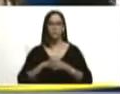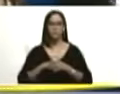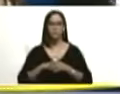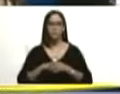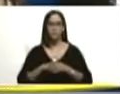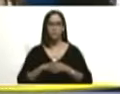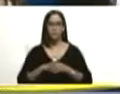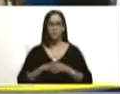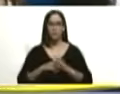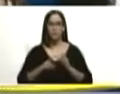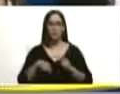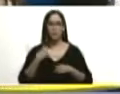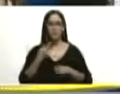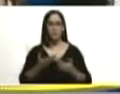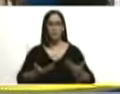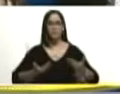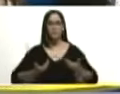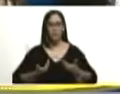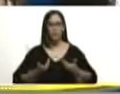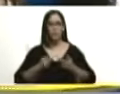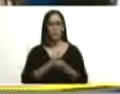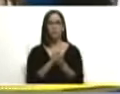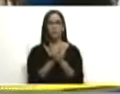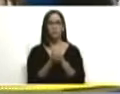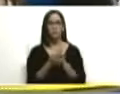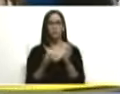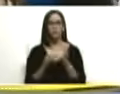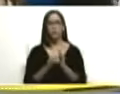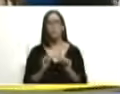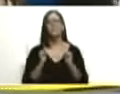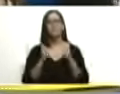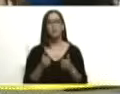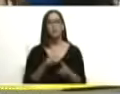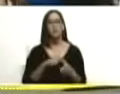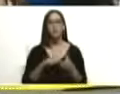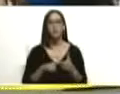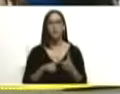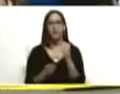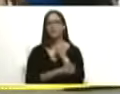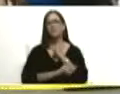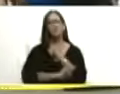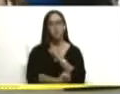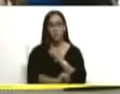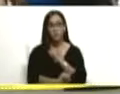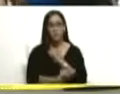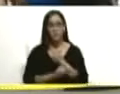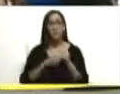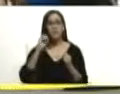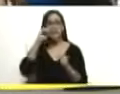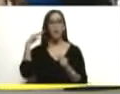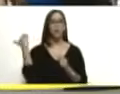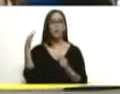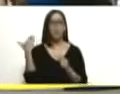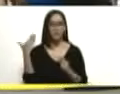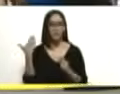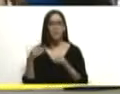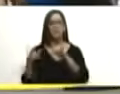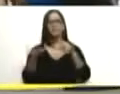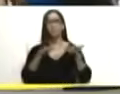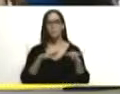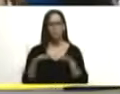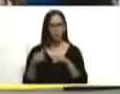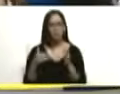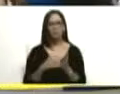Después vino una transición, donde comenzaron entonces las traiciones de las oligarquías, las conspiraciones